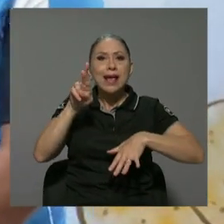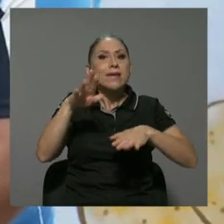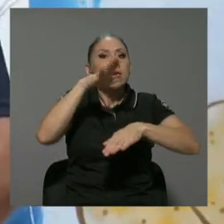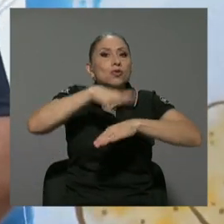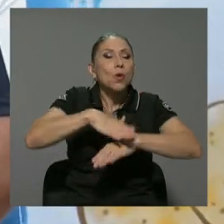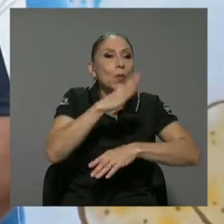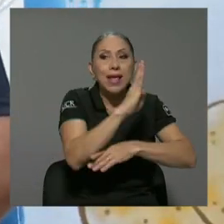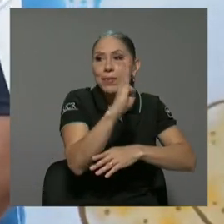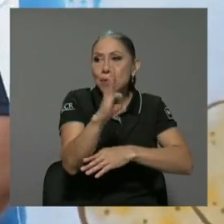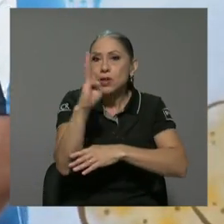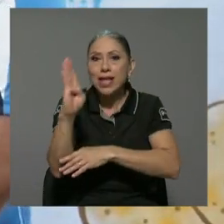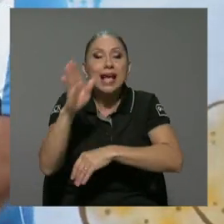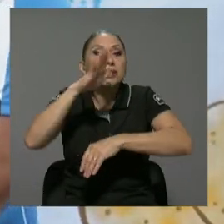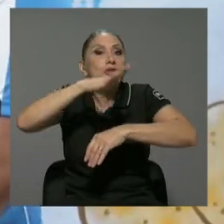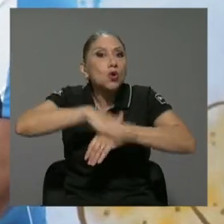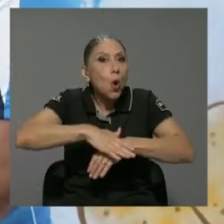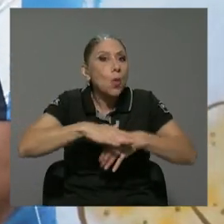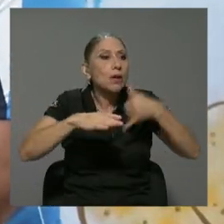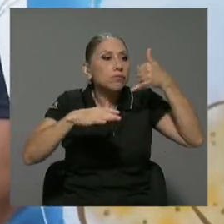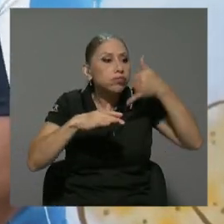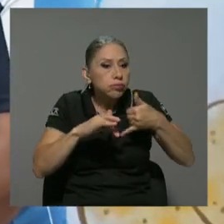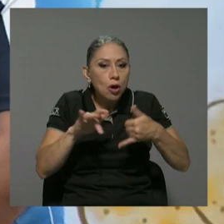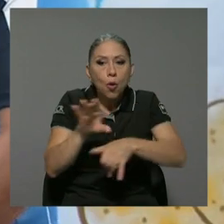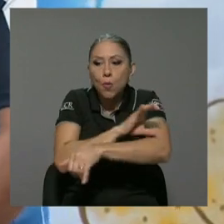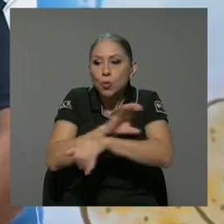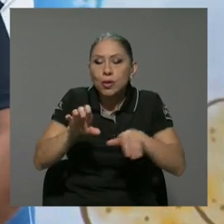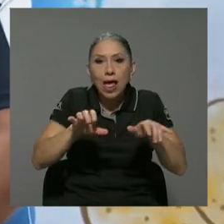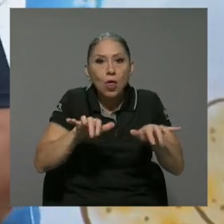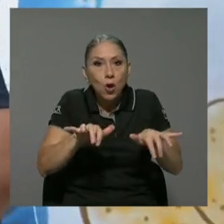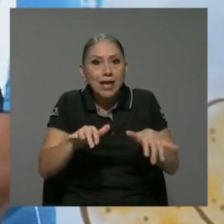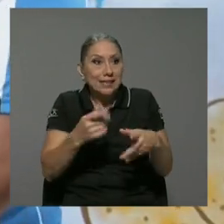y computadoras que pueden hacer falta en esa sede?